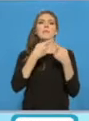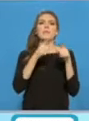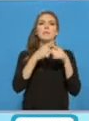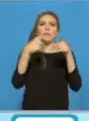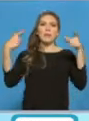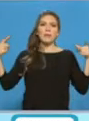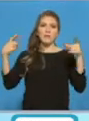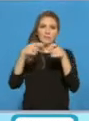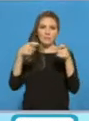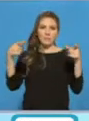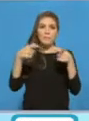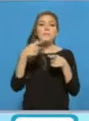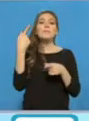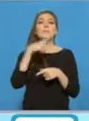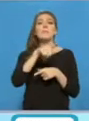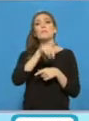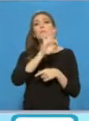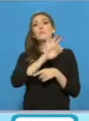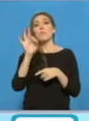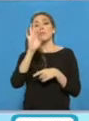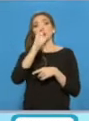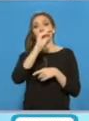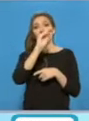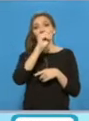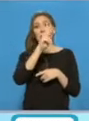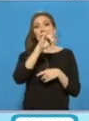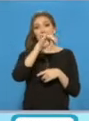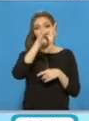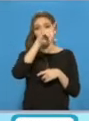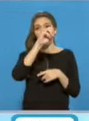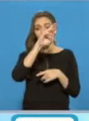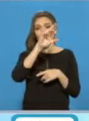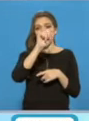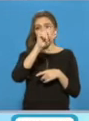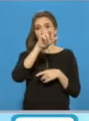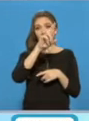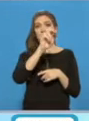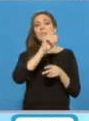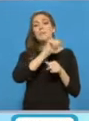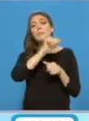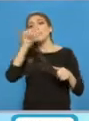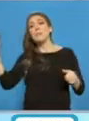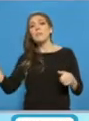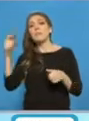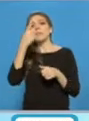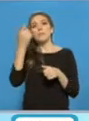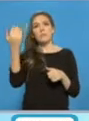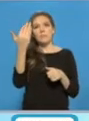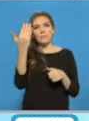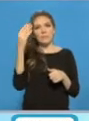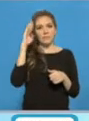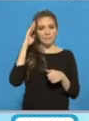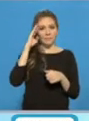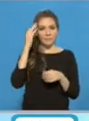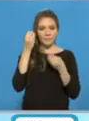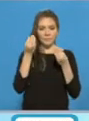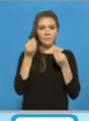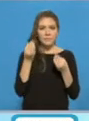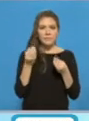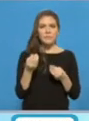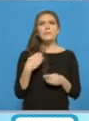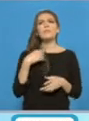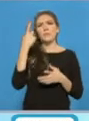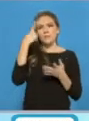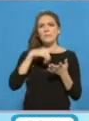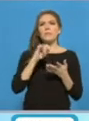ustedes, desde 90 kilocalorías hasta 150. Oye, Alicia, pero yo creo que entonces aquí es recomendable, o sea, sí consumirla, pero yo creo que en